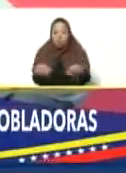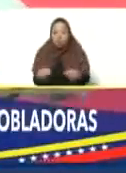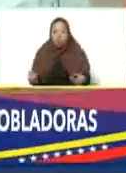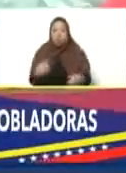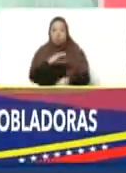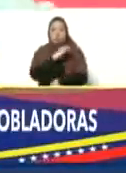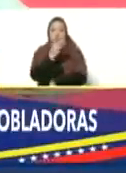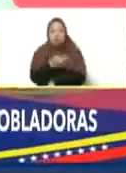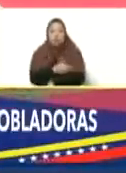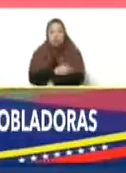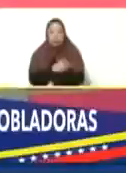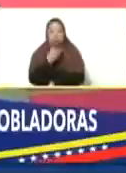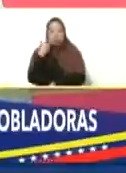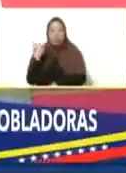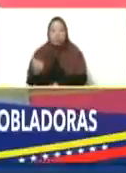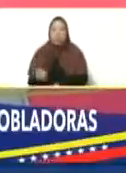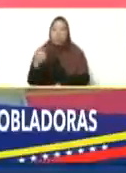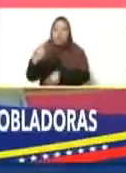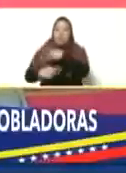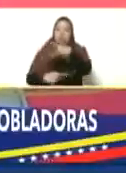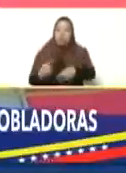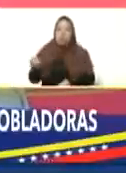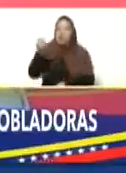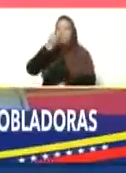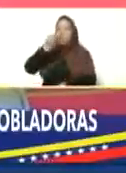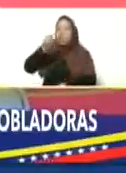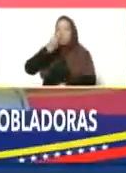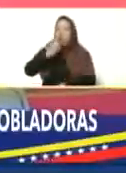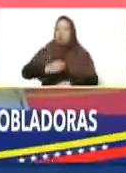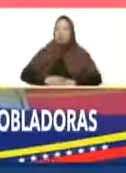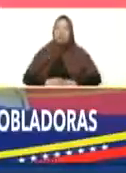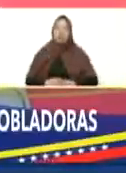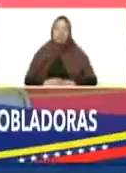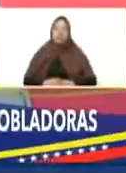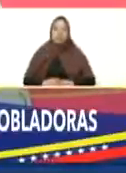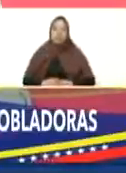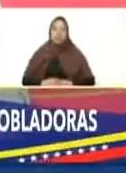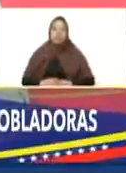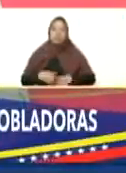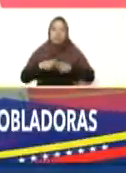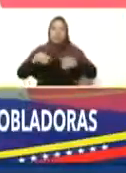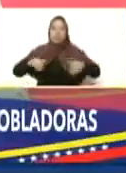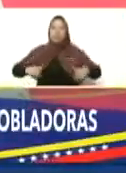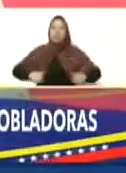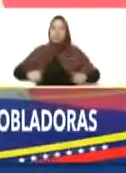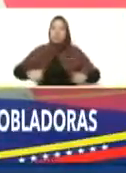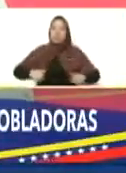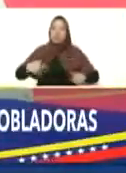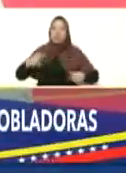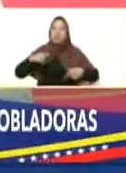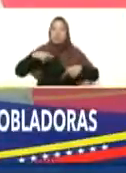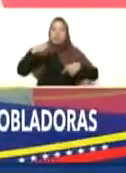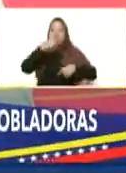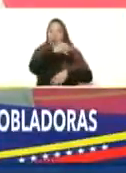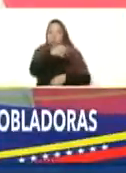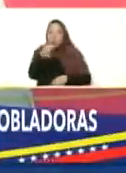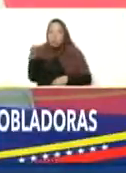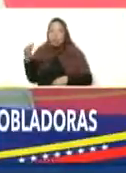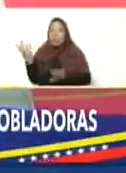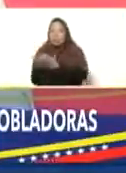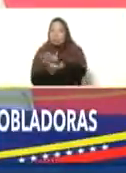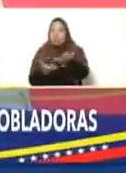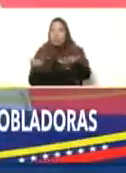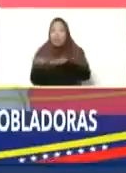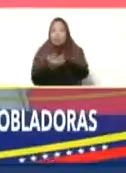fertilizantes merma la producción de alimento y todo eso está conformando la tormenta perfecta